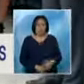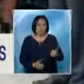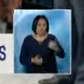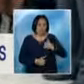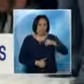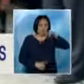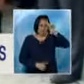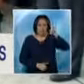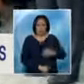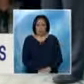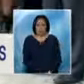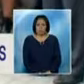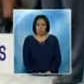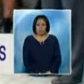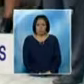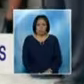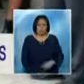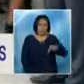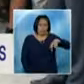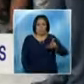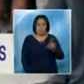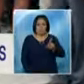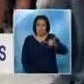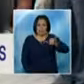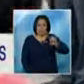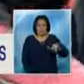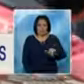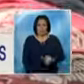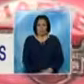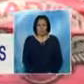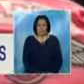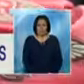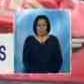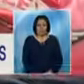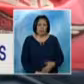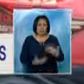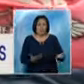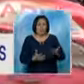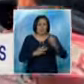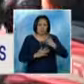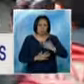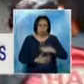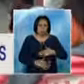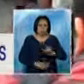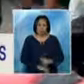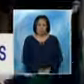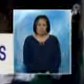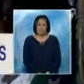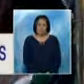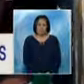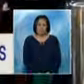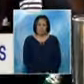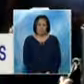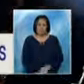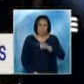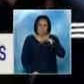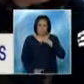Perú! ¡Percy Gabriel! ¡Gálvez Pareja! ¡Descanse en paz! ¡Cáchate, ve!